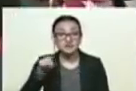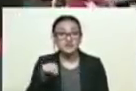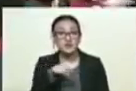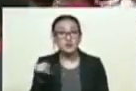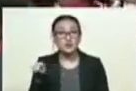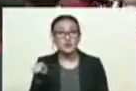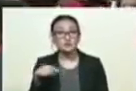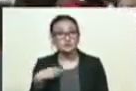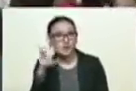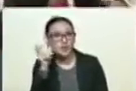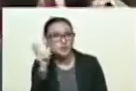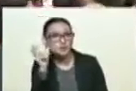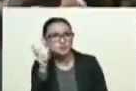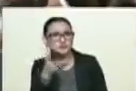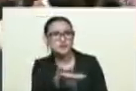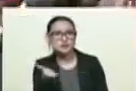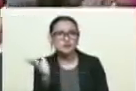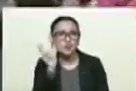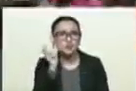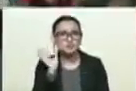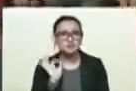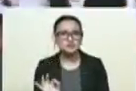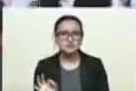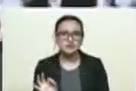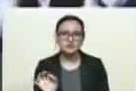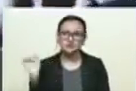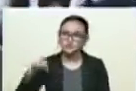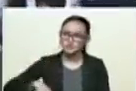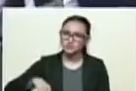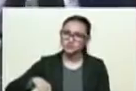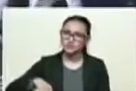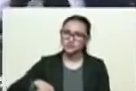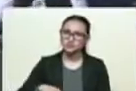¿Ustedes me escuchan? Sí.